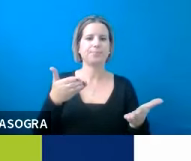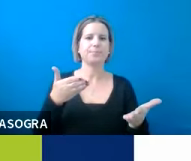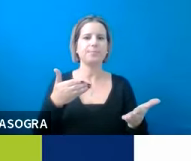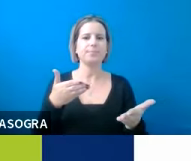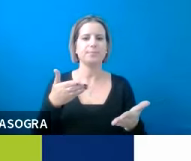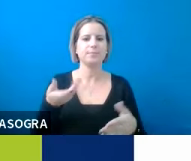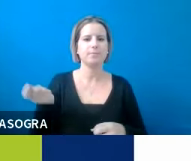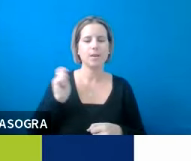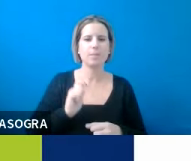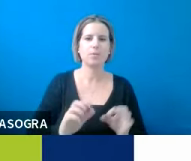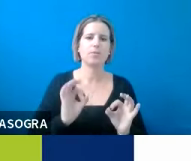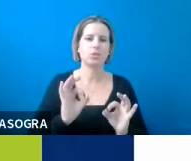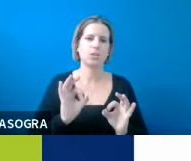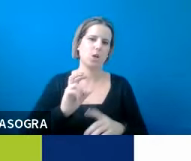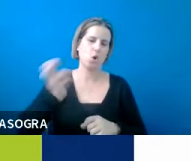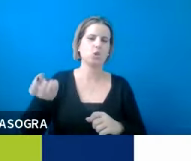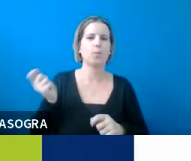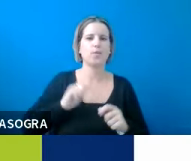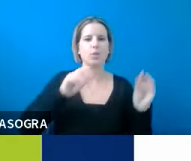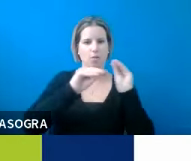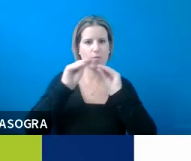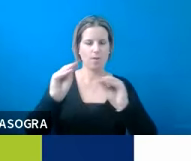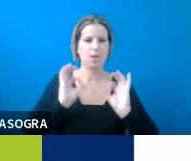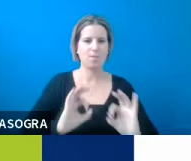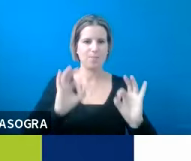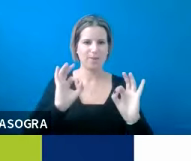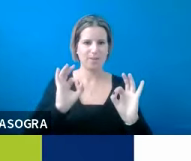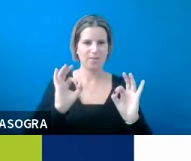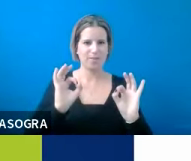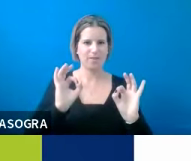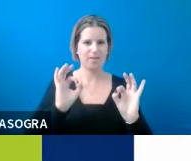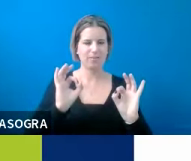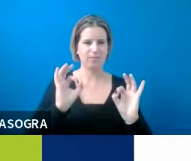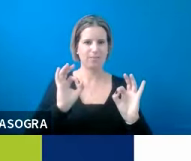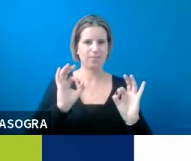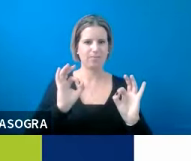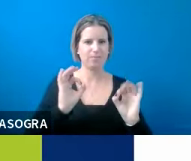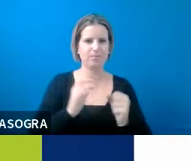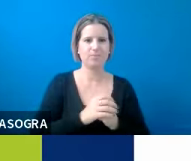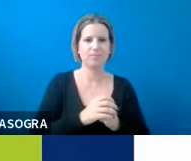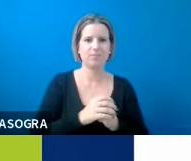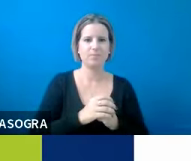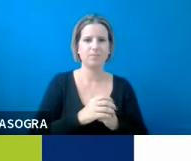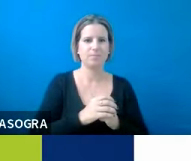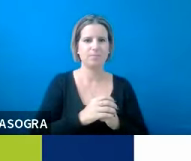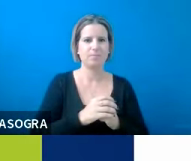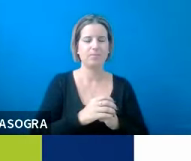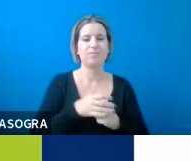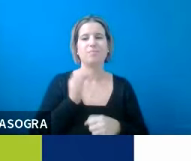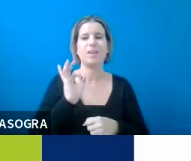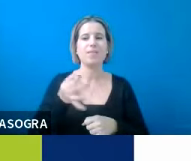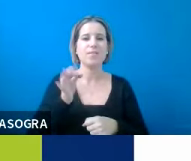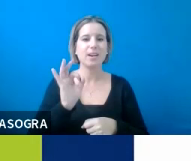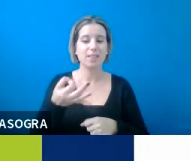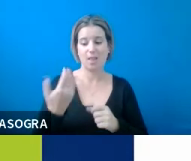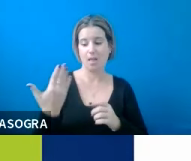el tiempo que podemos dedicar los profesionales a formación que casi siempre depende de emplear nuestro tiempo libre ¿no? es cierto que también